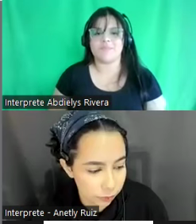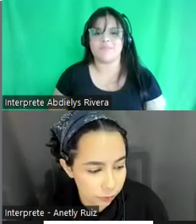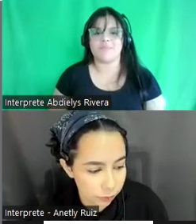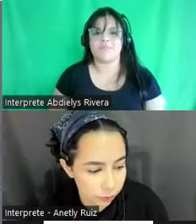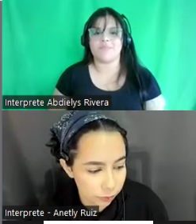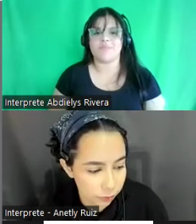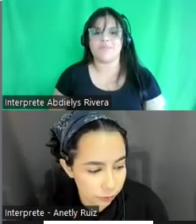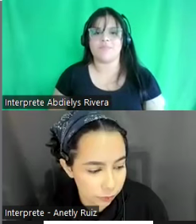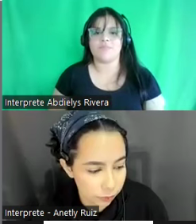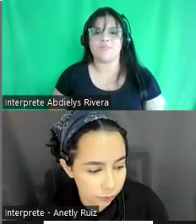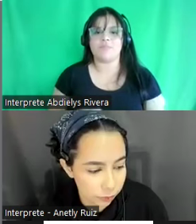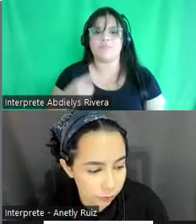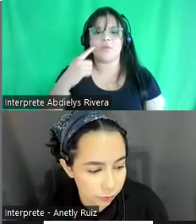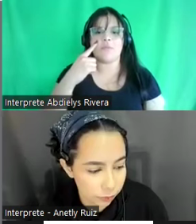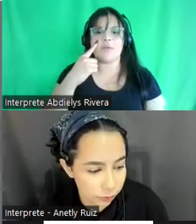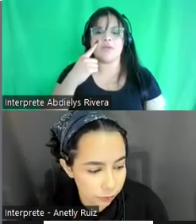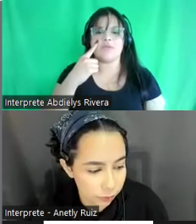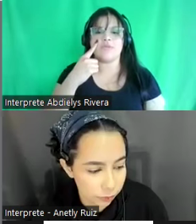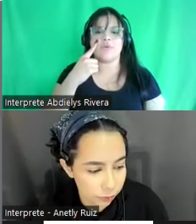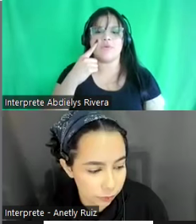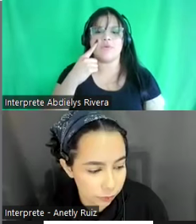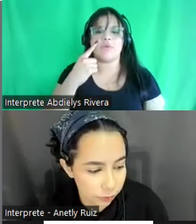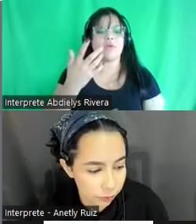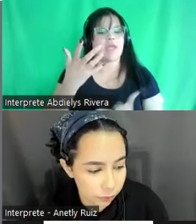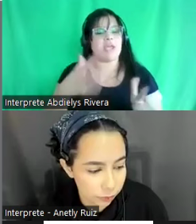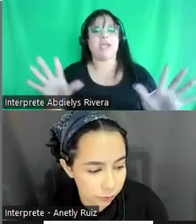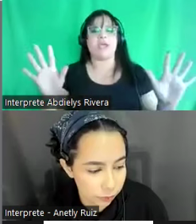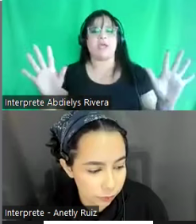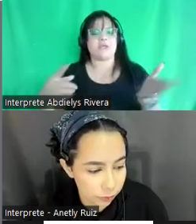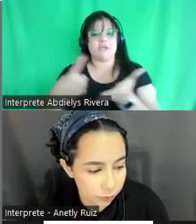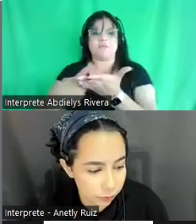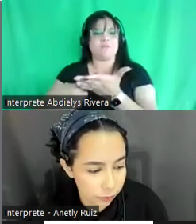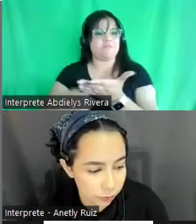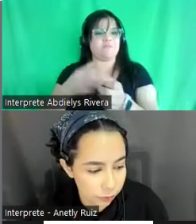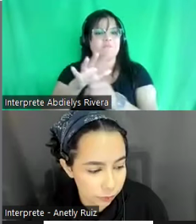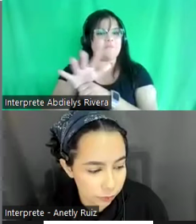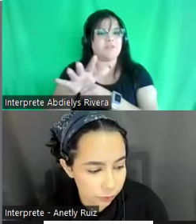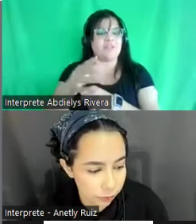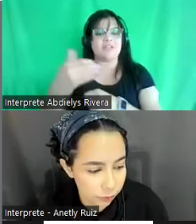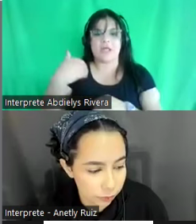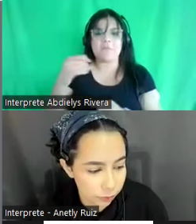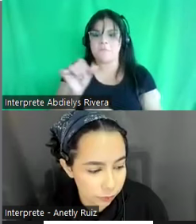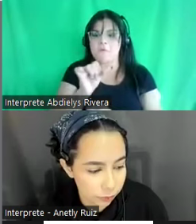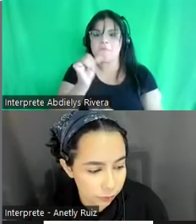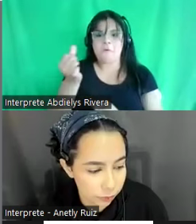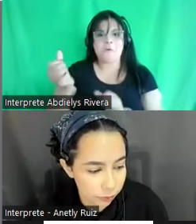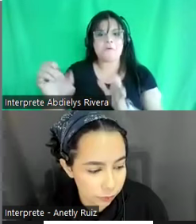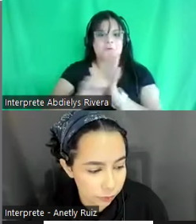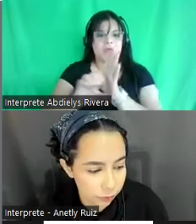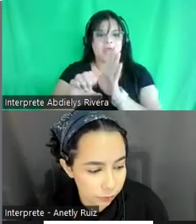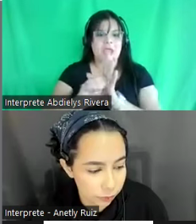Yo creo que este escenario lo hemos discutido completo. No sé si alguien tenga, tenemos otro escenario más, así que si nadie tiene